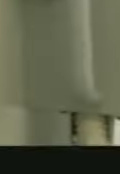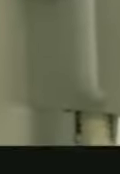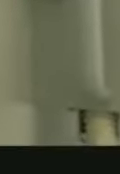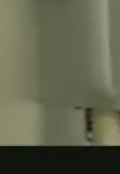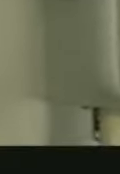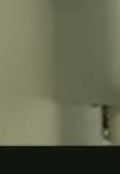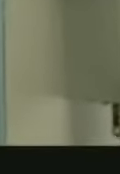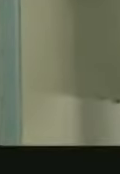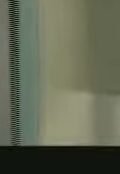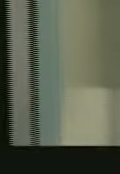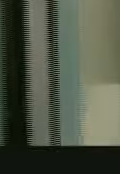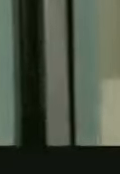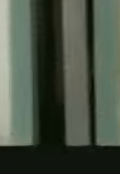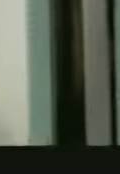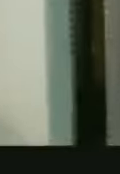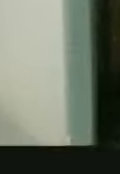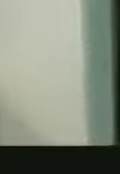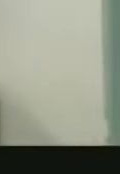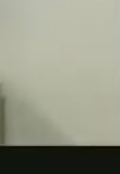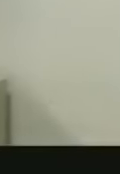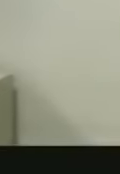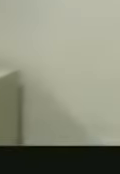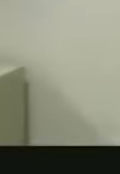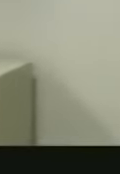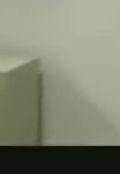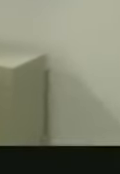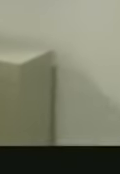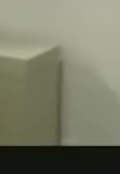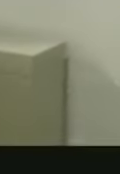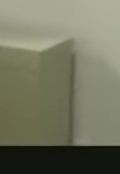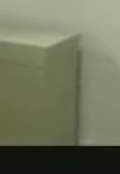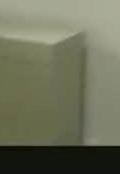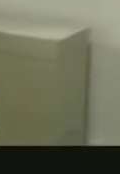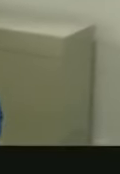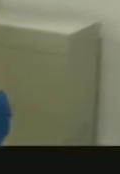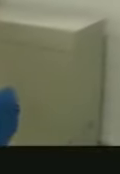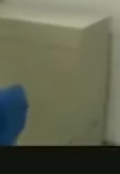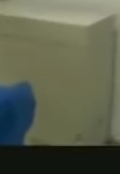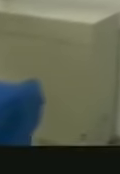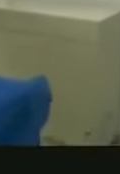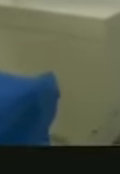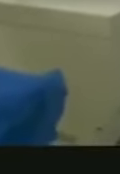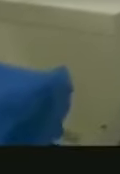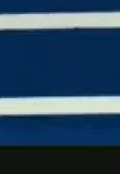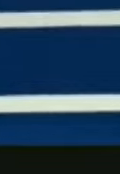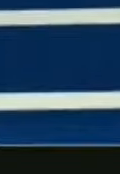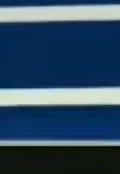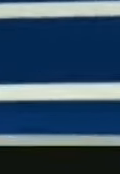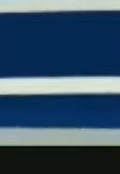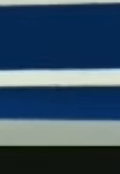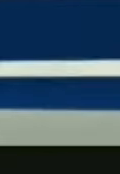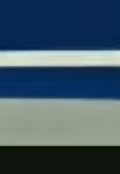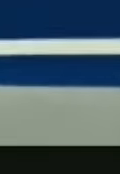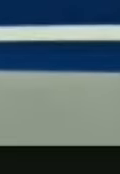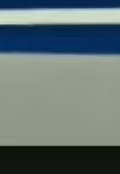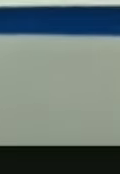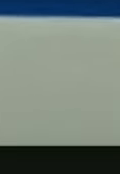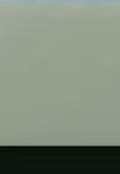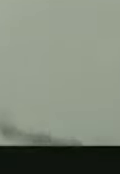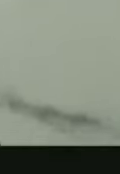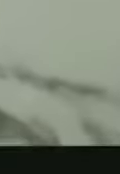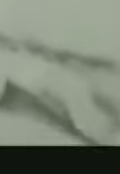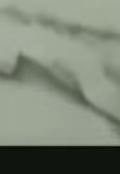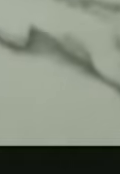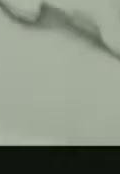beneficiadas 12,000 familias del municipio Valera y 3000 del punto y Círculo es la información que podemos compartir con